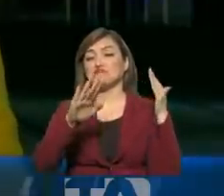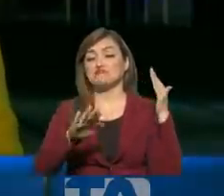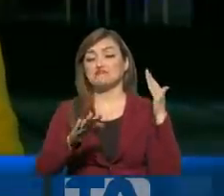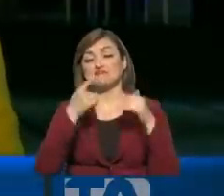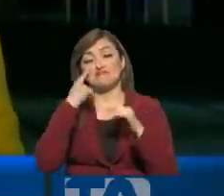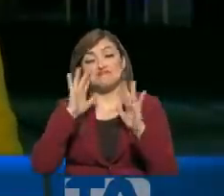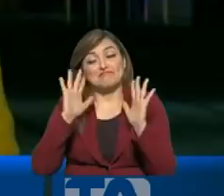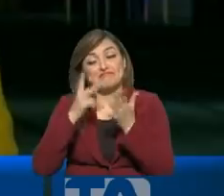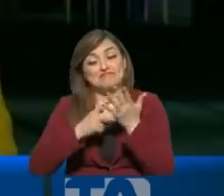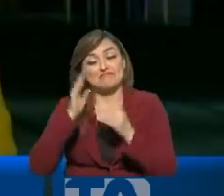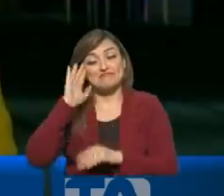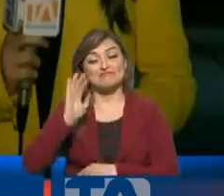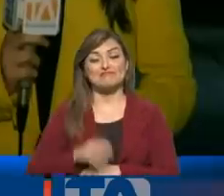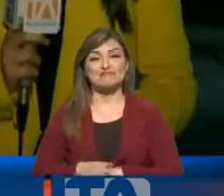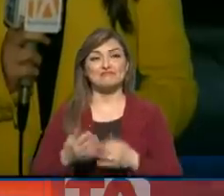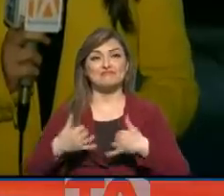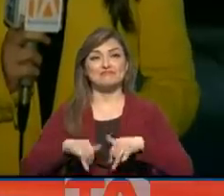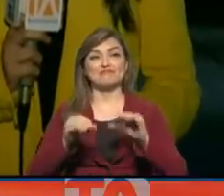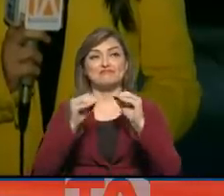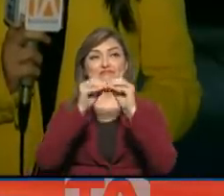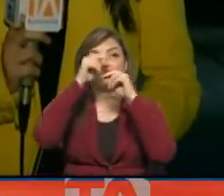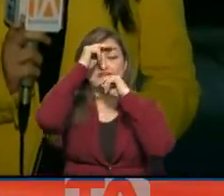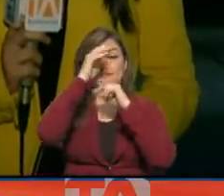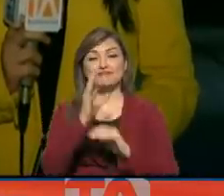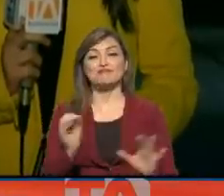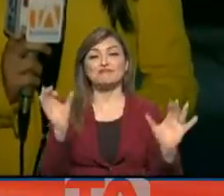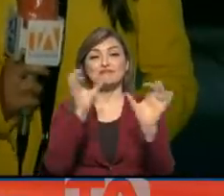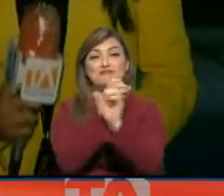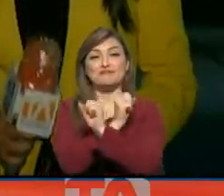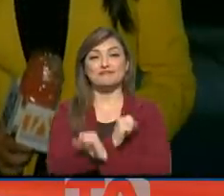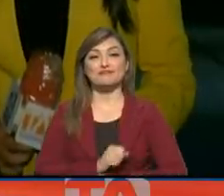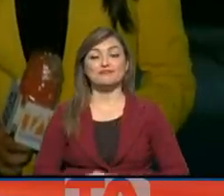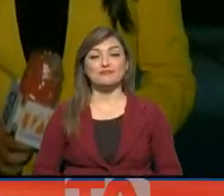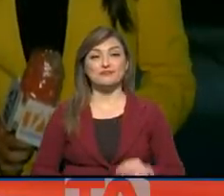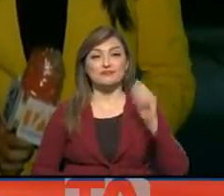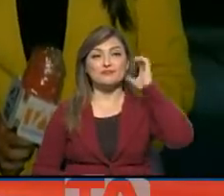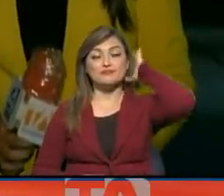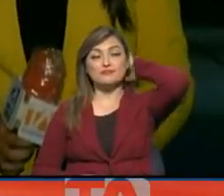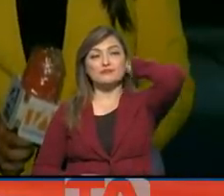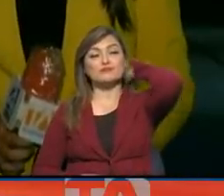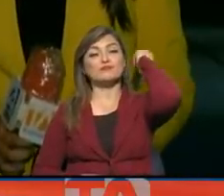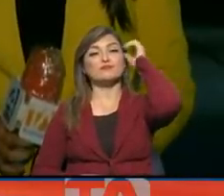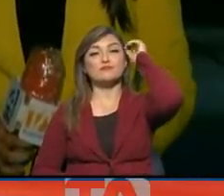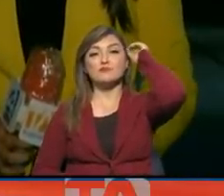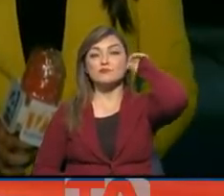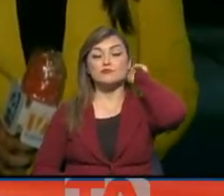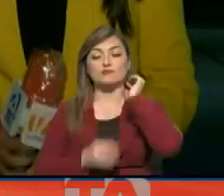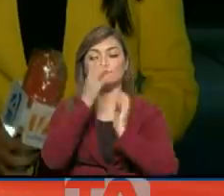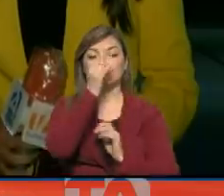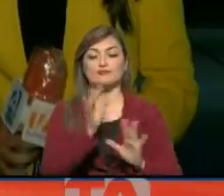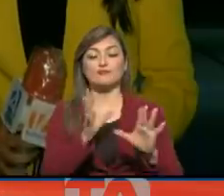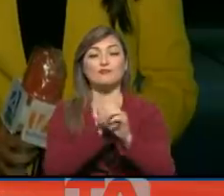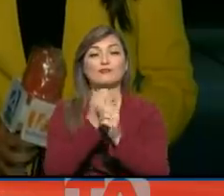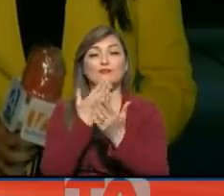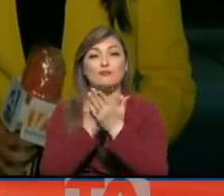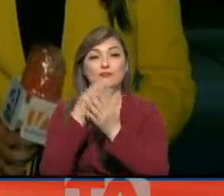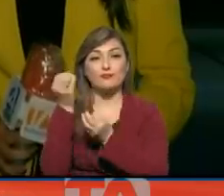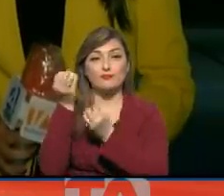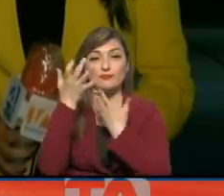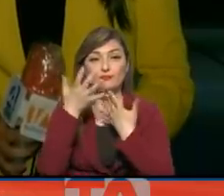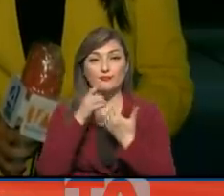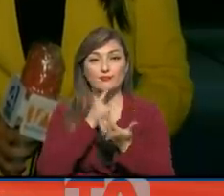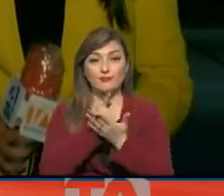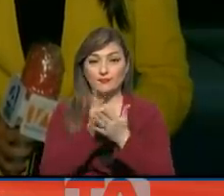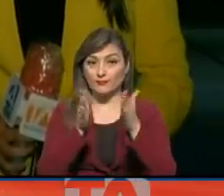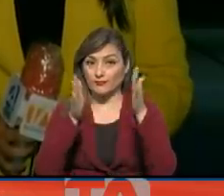puede pasar. Diana, tú tienes más noticias. Muy buenas noches. Muy buenas noches, Andrea, gracias por la información, y sí,